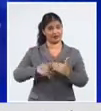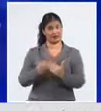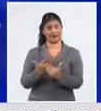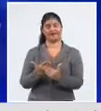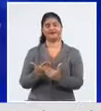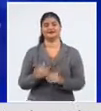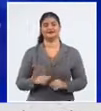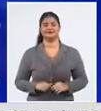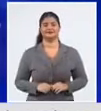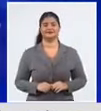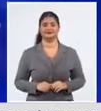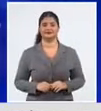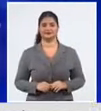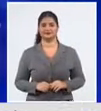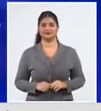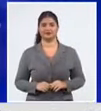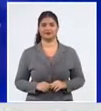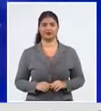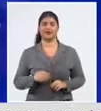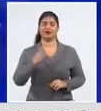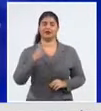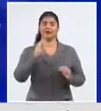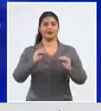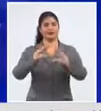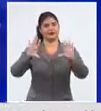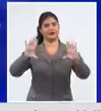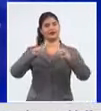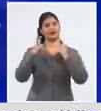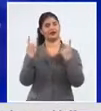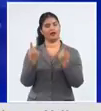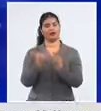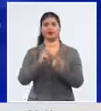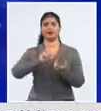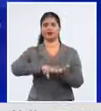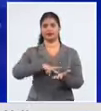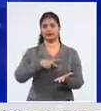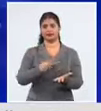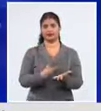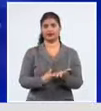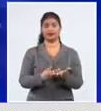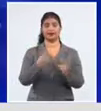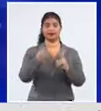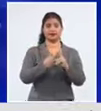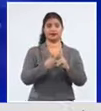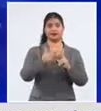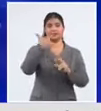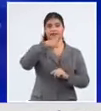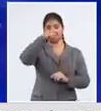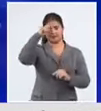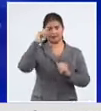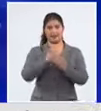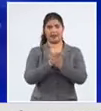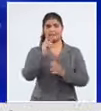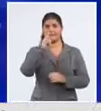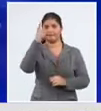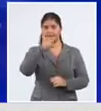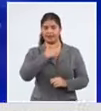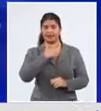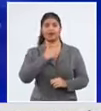Gisela, a ti, a todo el equipo, a Yasmina, y sobre todo a todas las personas que escuchan la información y